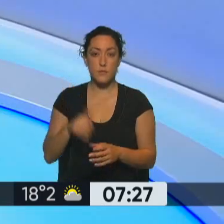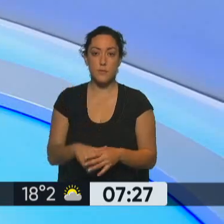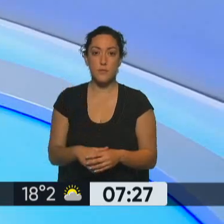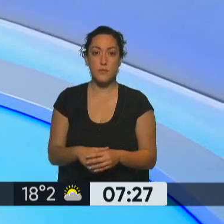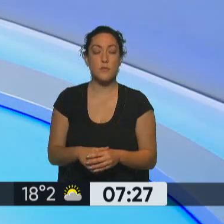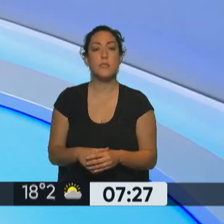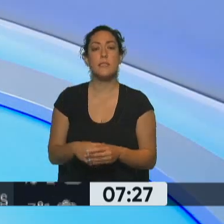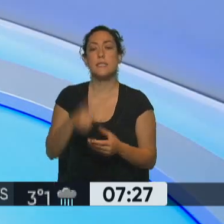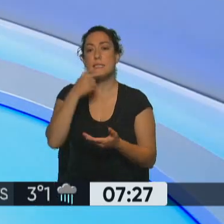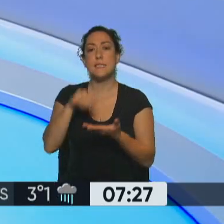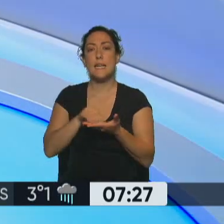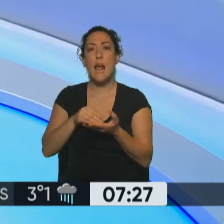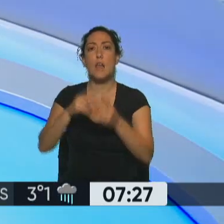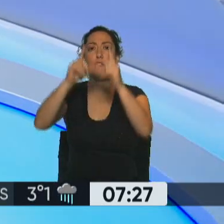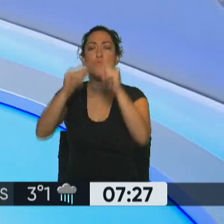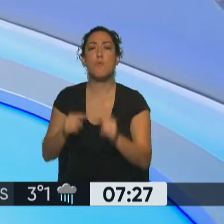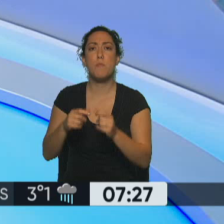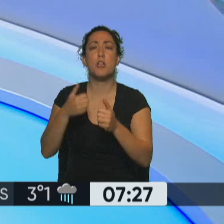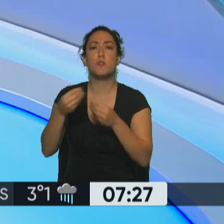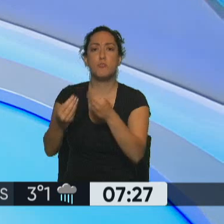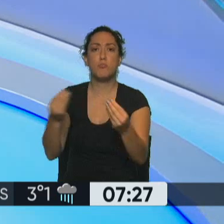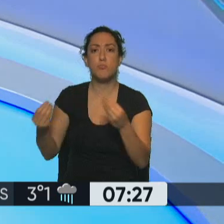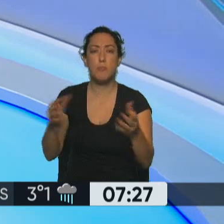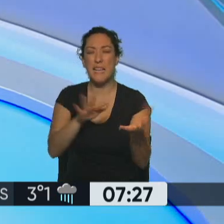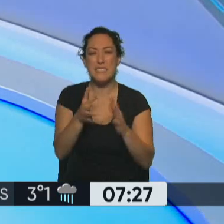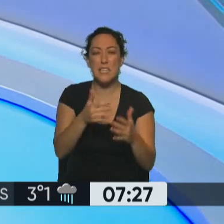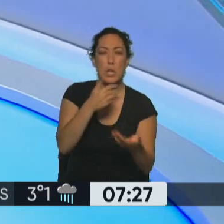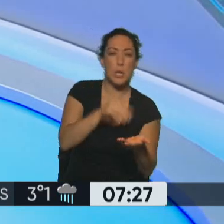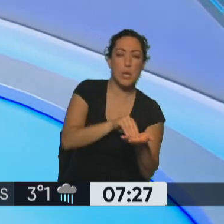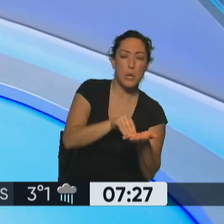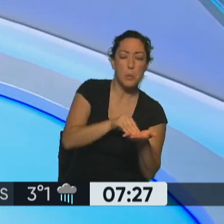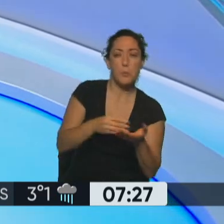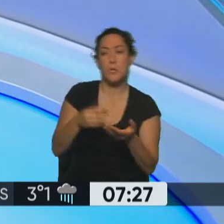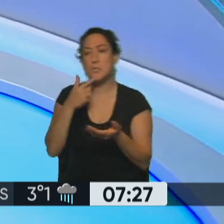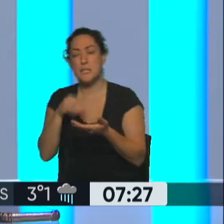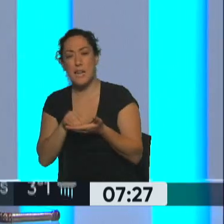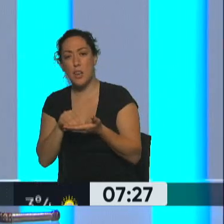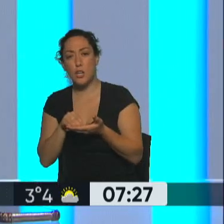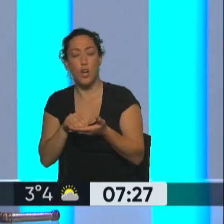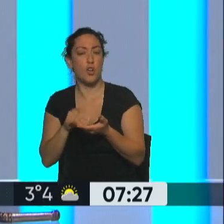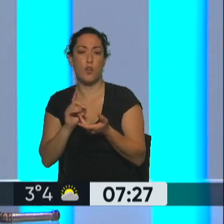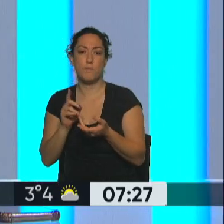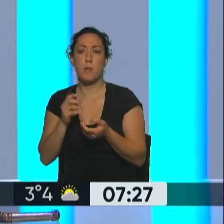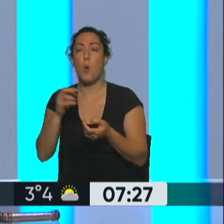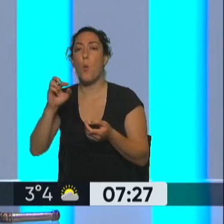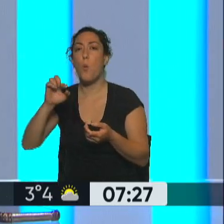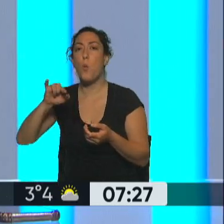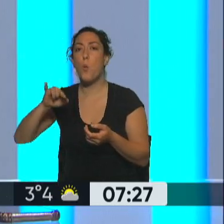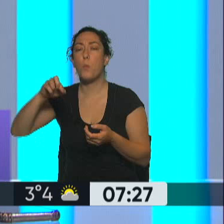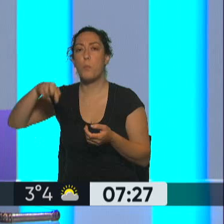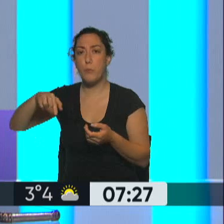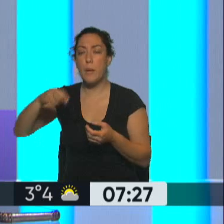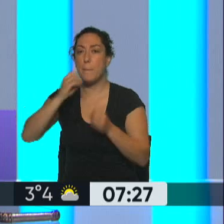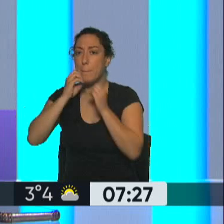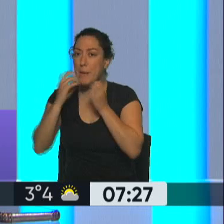el Senado y el panorama que se presenta? ¿Es parecido al de la Cámara Baja o totalmente distinto? Hay números más favorables para Unión por la Patria en el